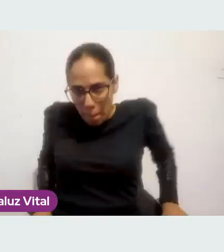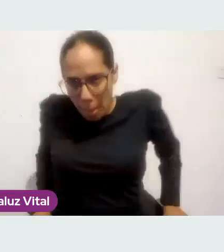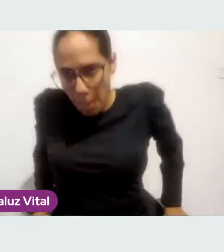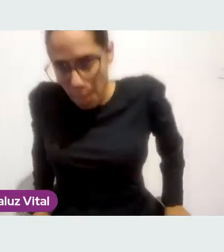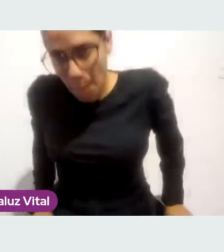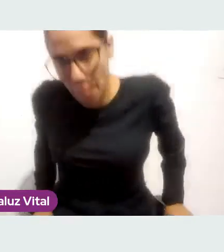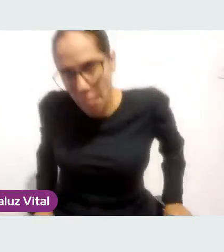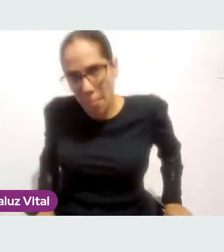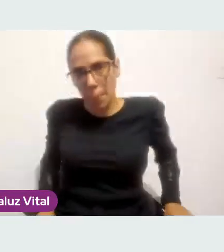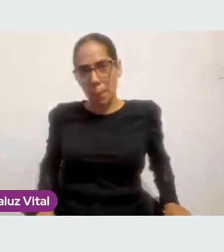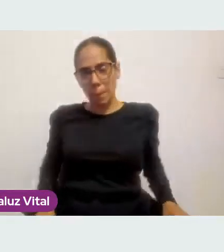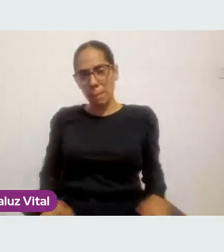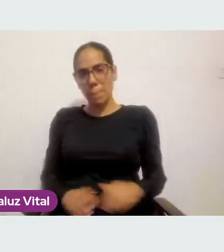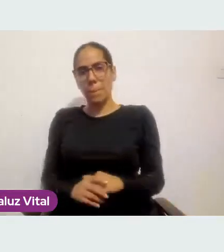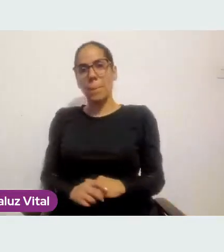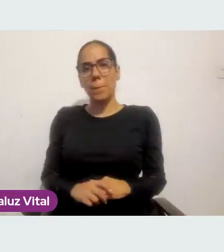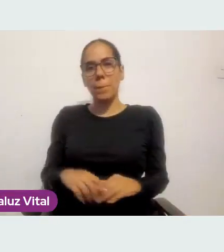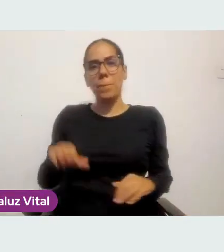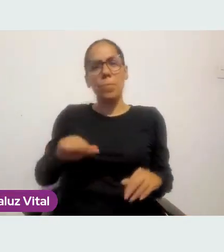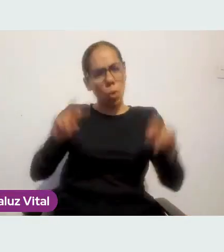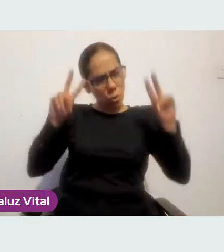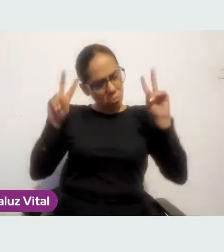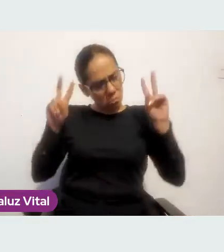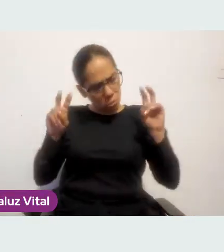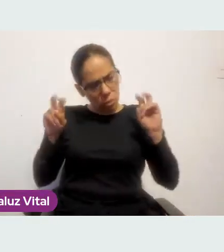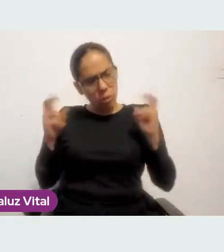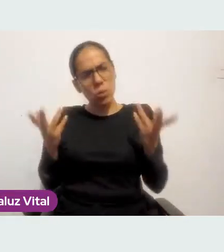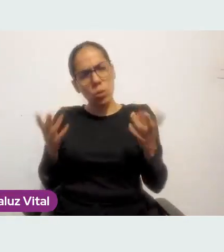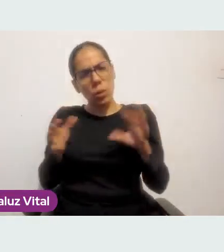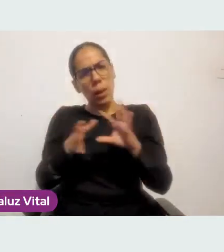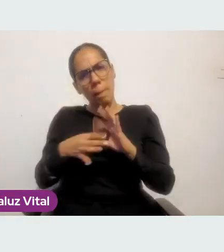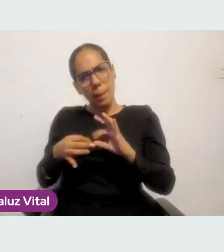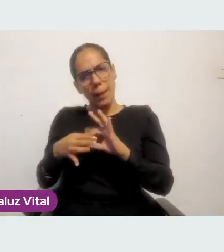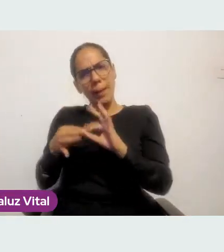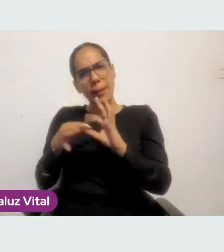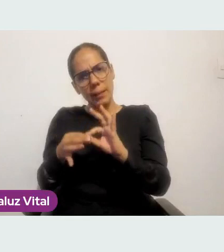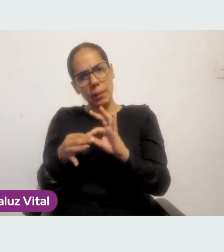el tema, el título del tema, ¿cómo se debe